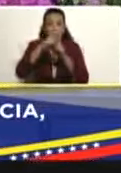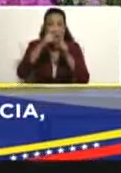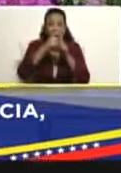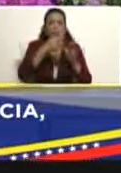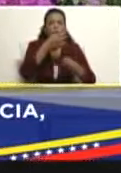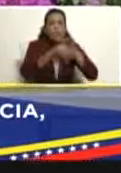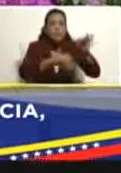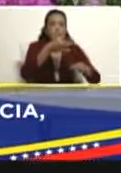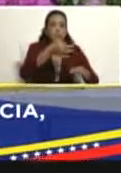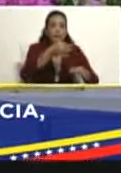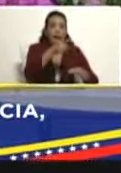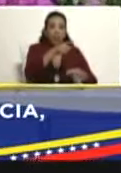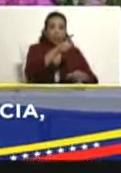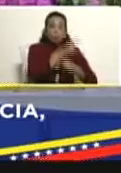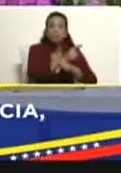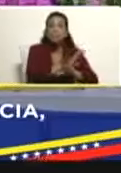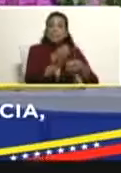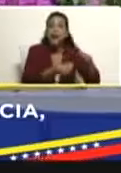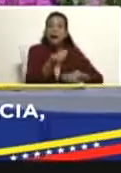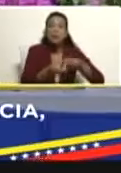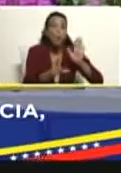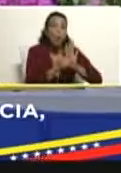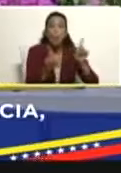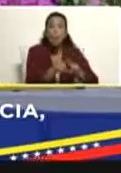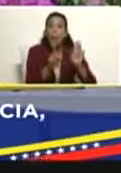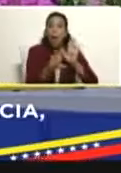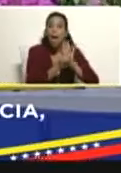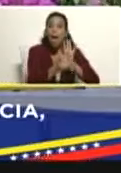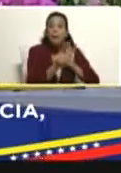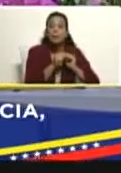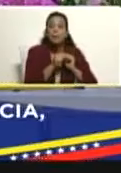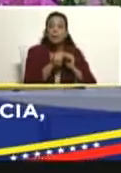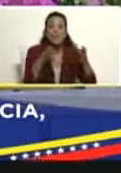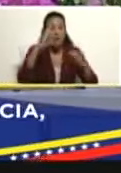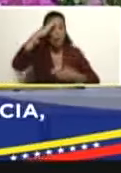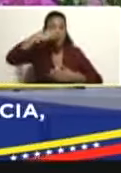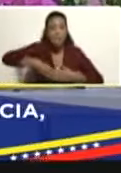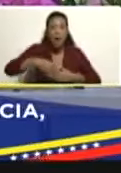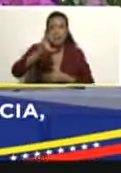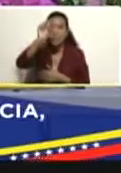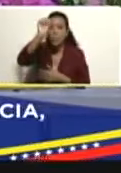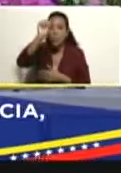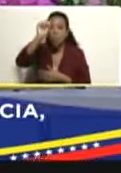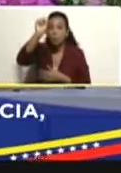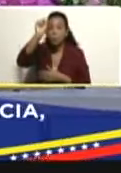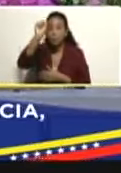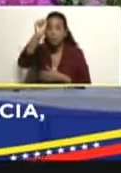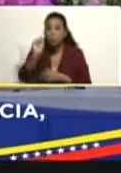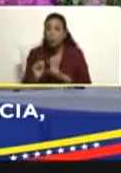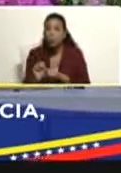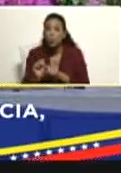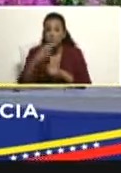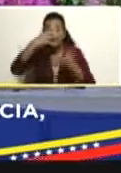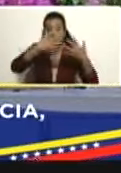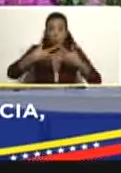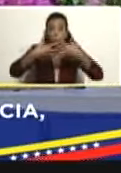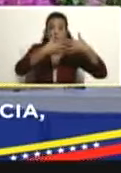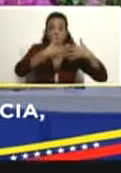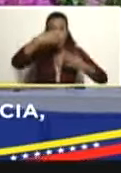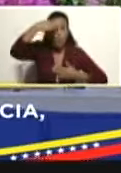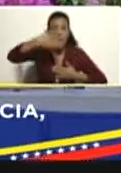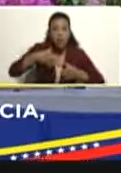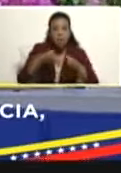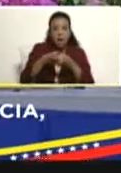Entonces pensemos, yo le he dicho esto a muchos jefes de Estado en el mundo que he visitado, pensemos el futuro de las redes sociales.